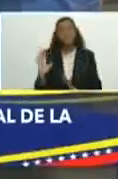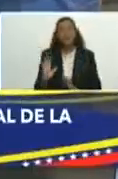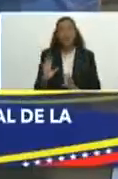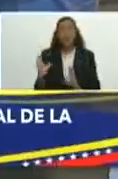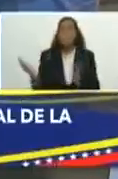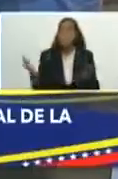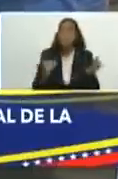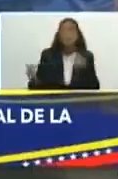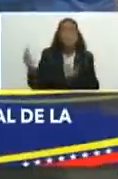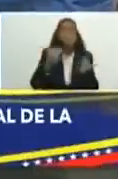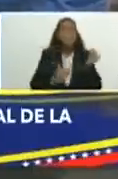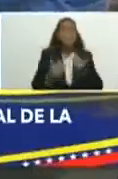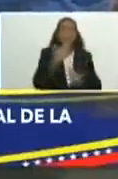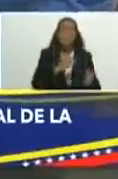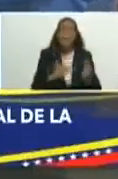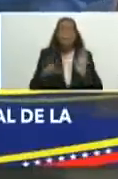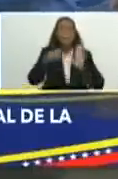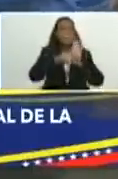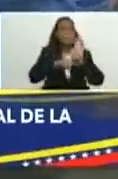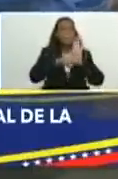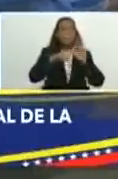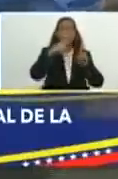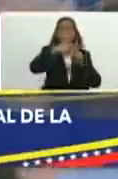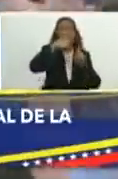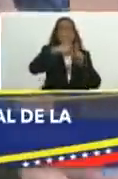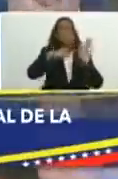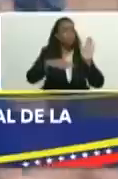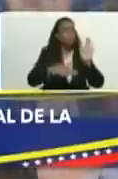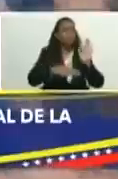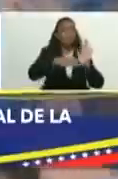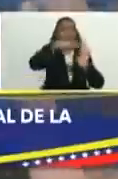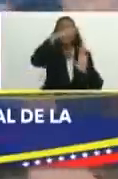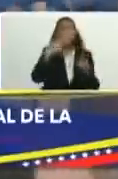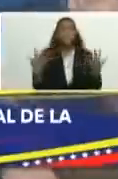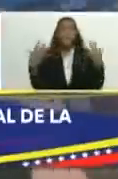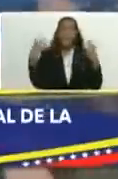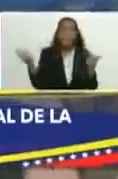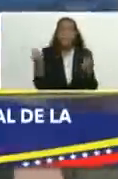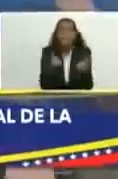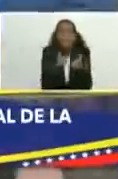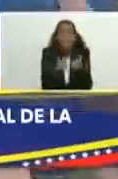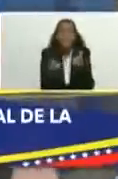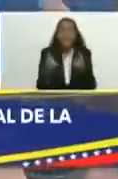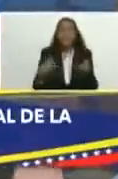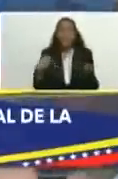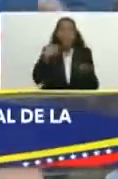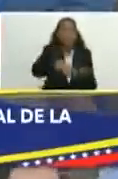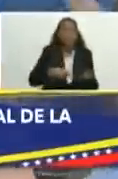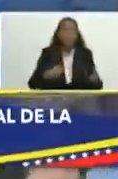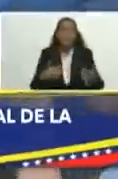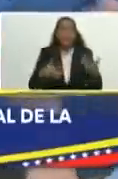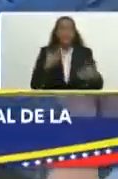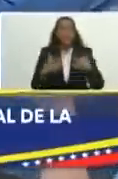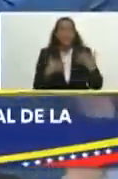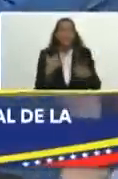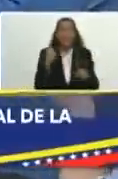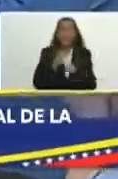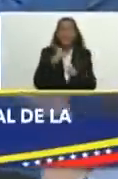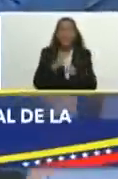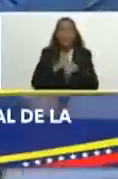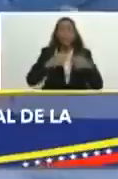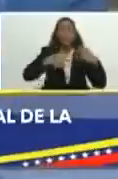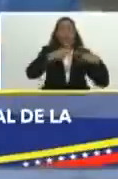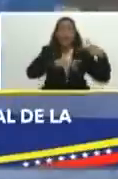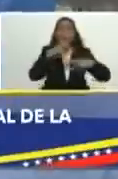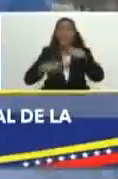cosas muy, muy buenas. Muy buena, bien, muy para buena. Esta planta. Claro que inversión, sí. Inversión, crecimiento, Dios, sí. Actividad. Amén. A producir